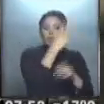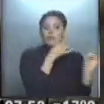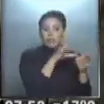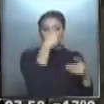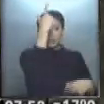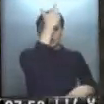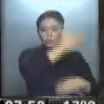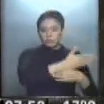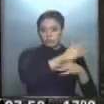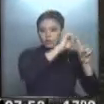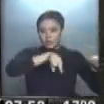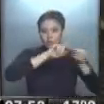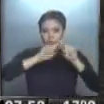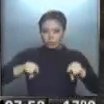usted verá,